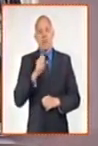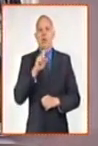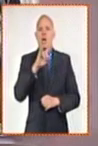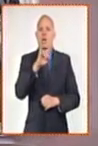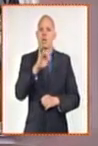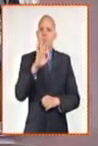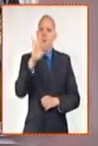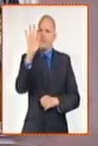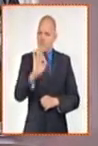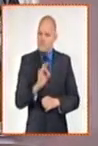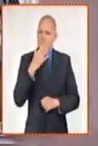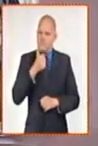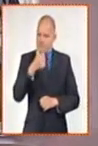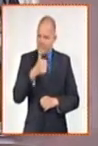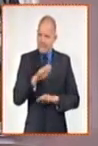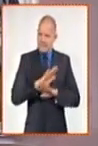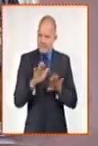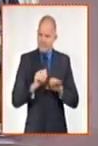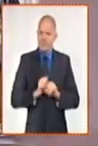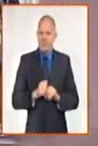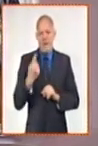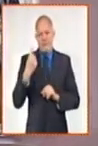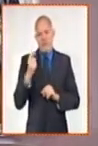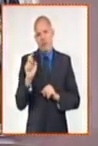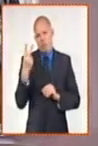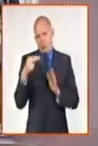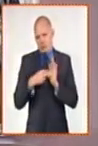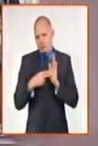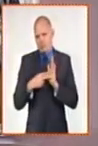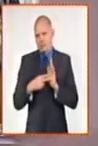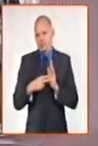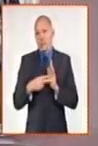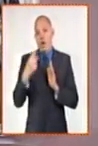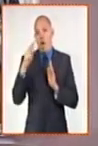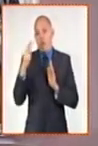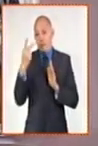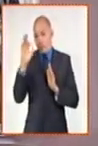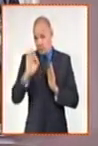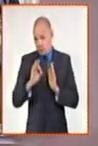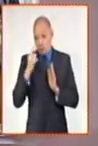consumidores sin servicio. La provincia de La Habana también ha tenido un crecimiento importante